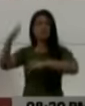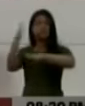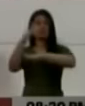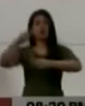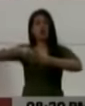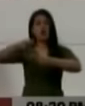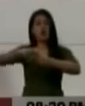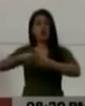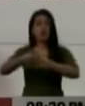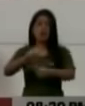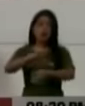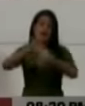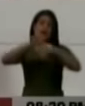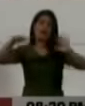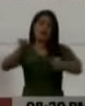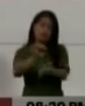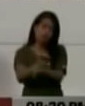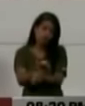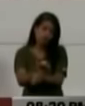sabe Porras por qué están ahí.